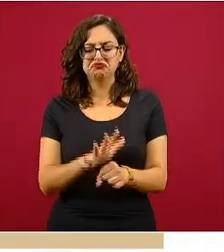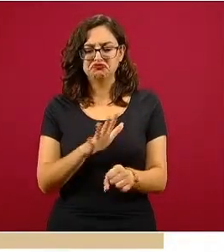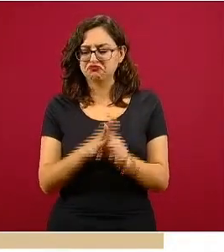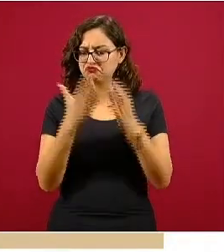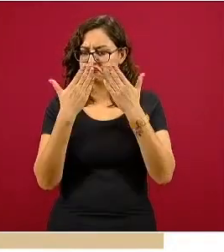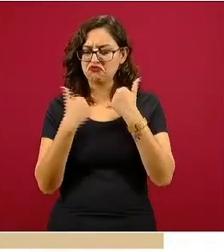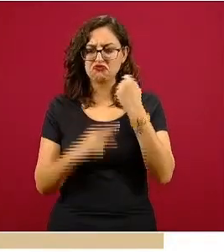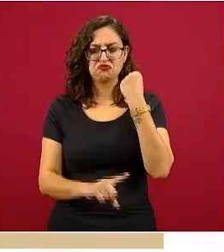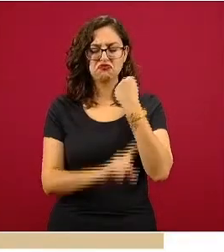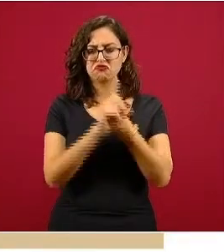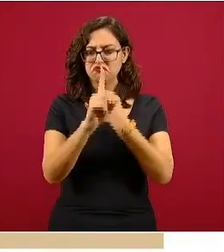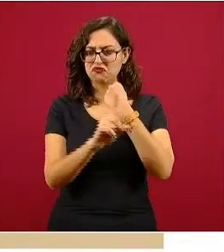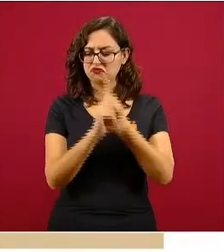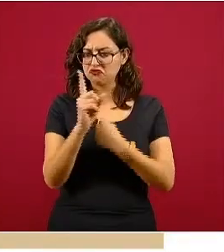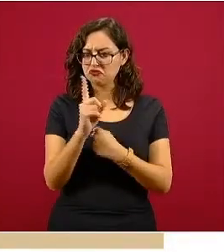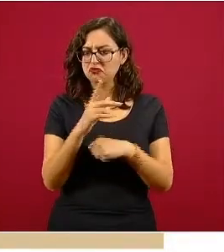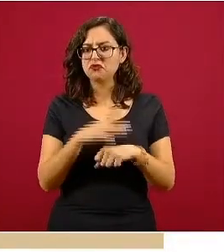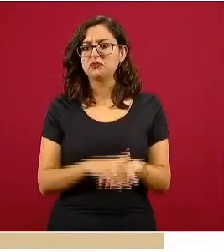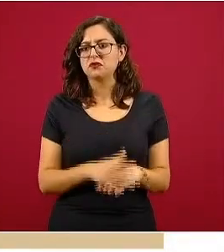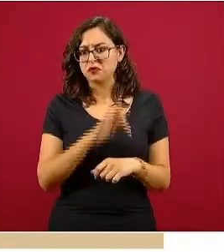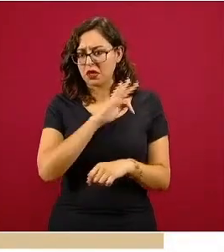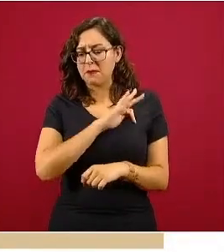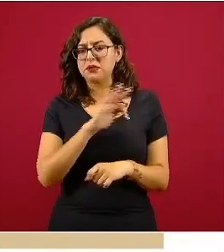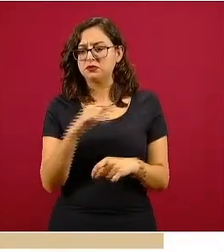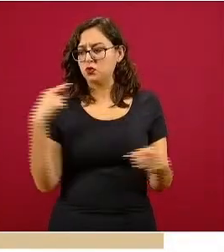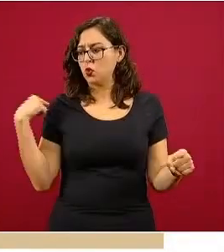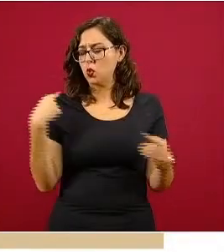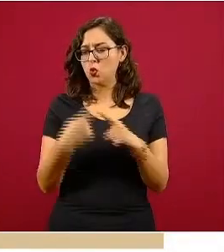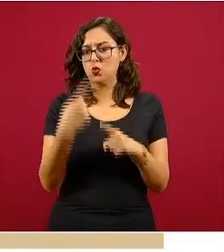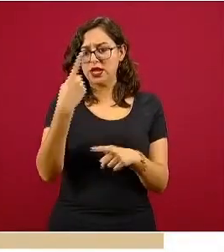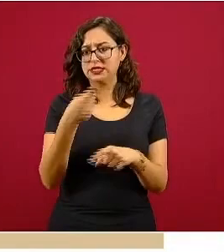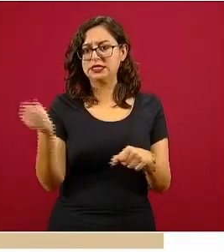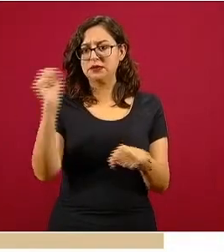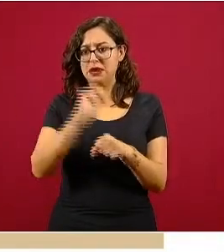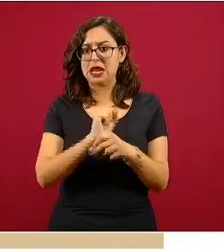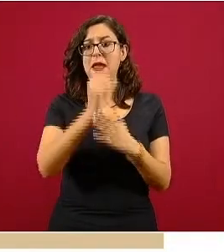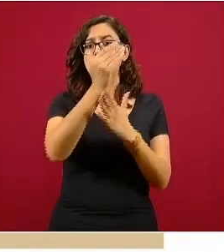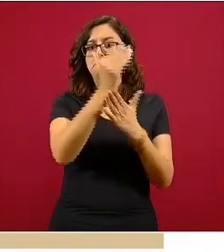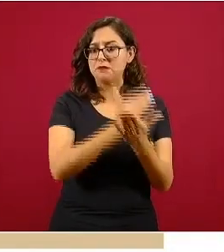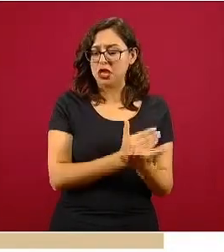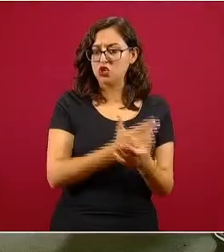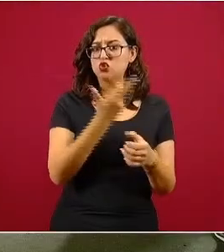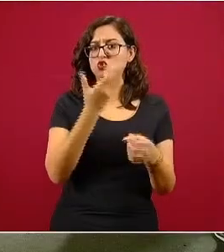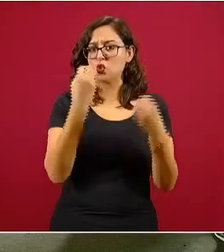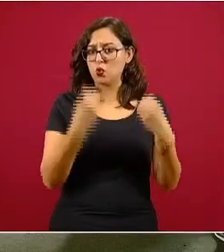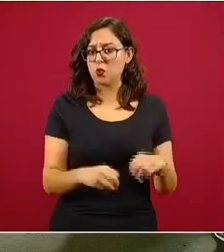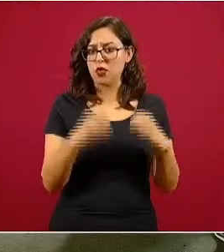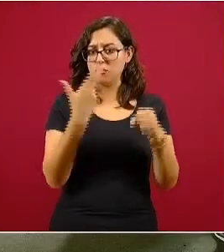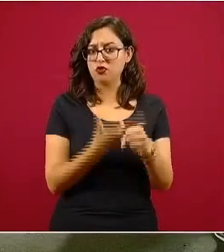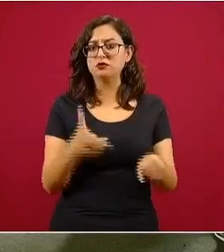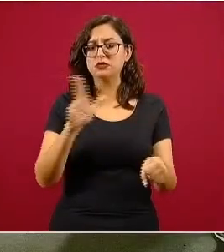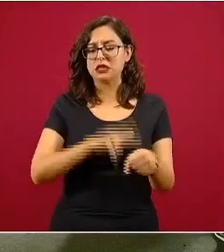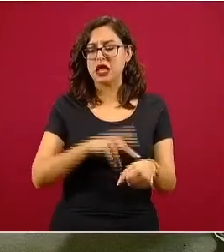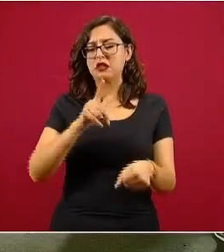problema, inclusive con ambos indicadores disminuyendo en la última semana, están en color naranja. Veamos la siguiente diapositiva.